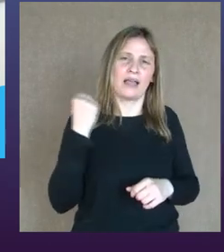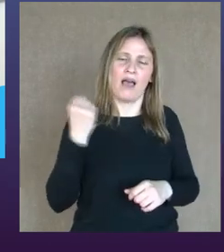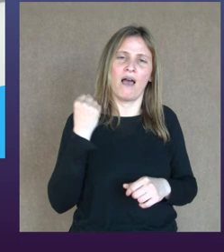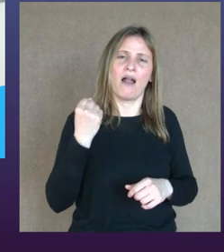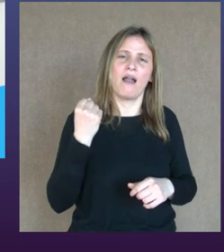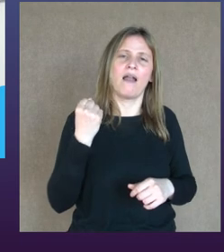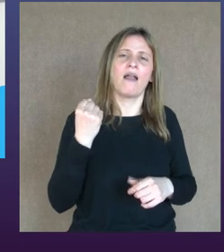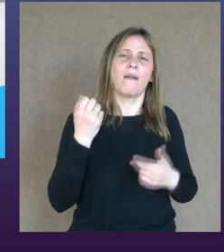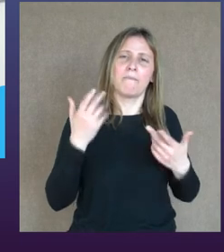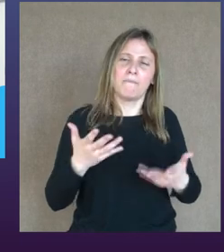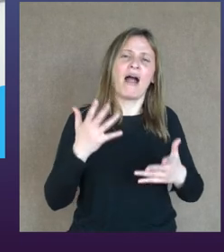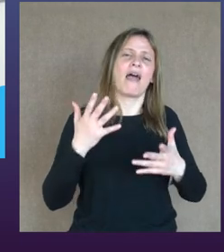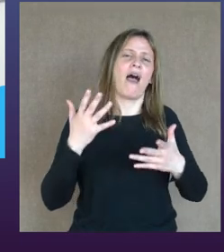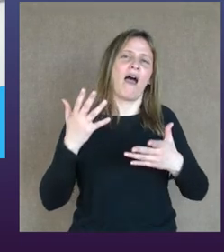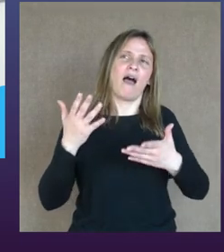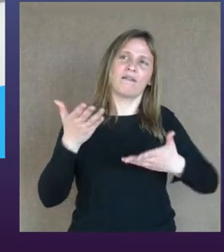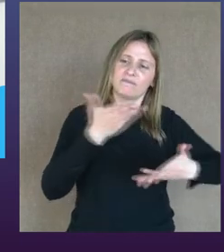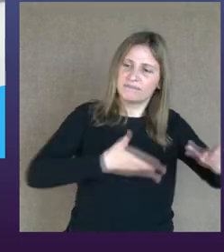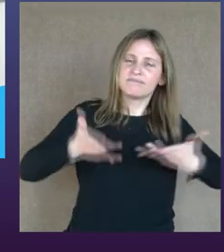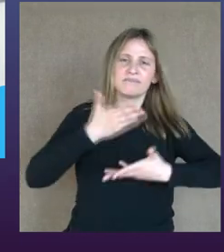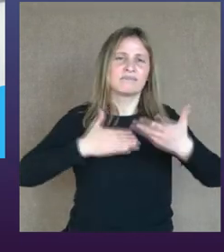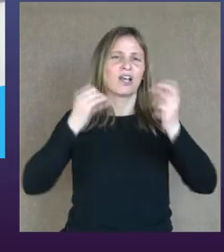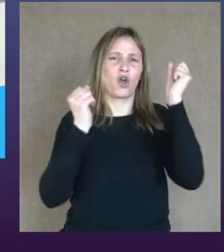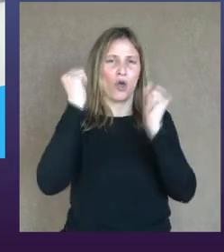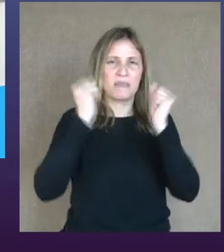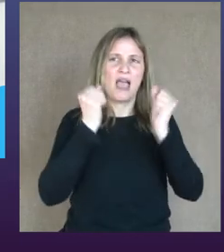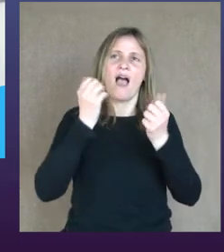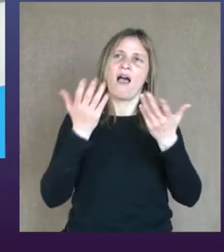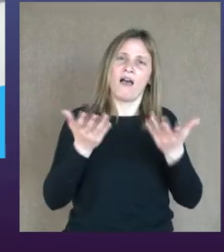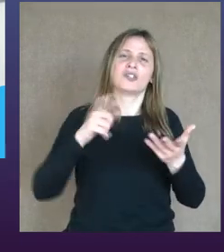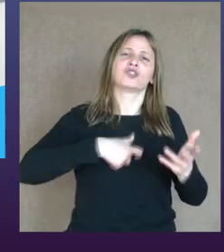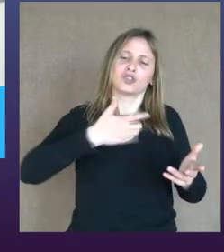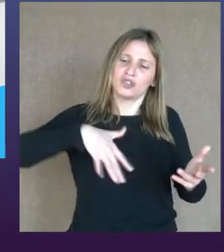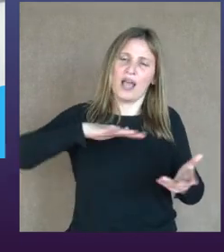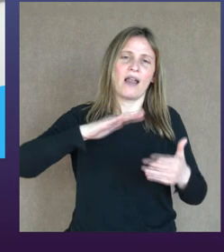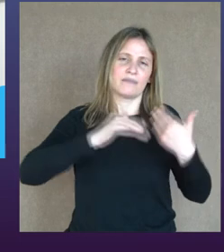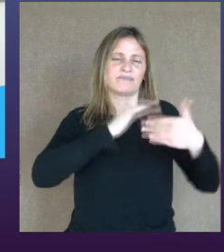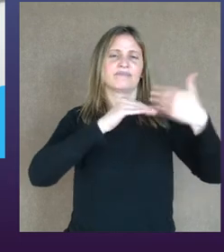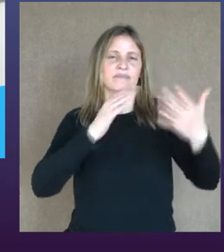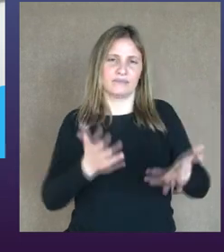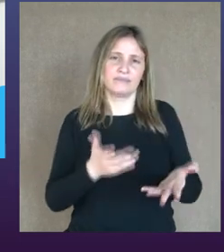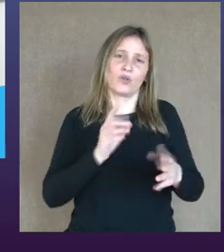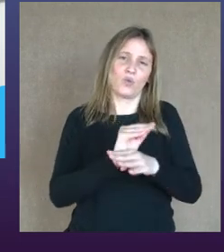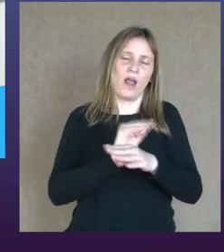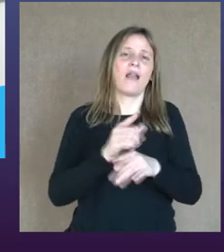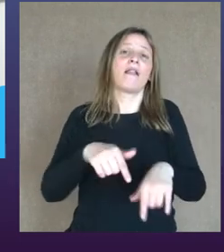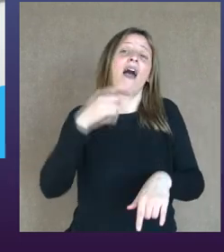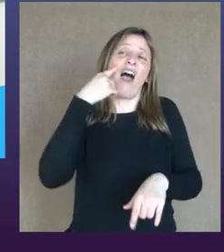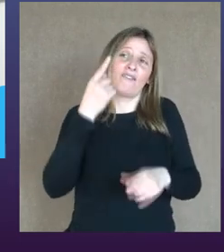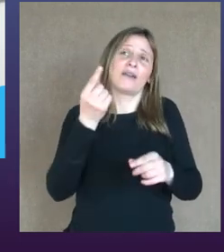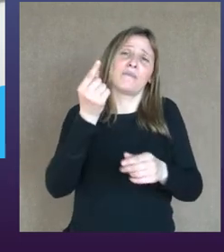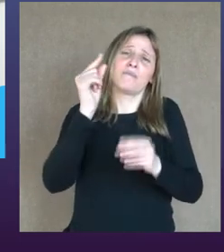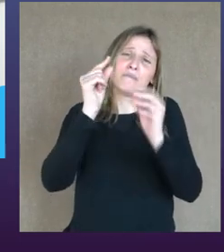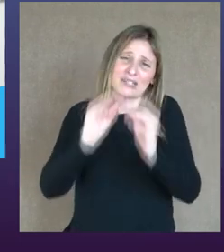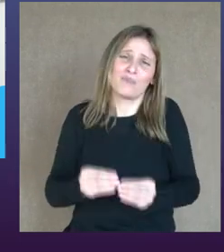para redinamizar económica, social y espiritualmente. Así que espero que nos den presupuesto para